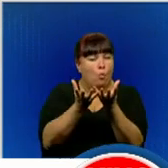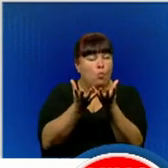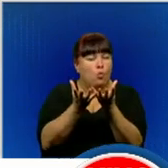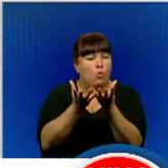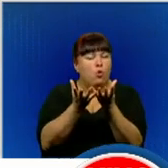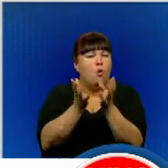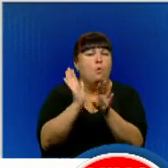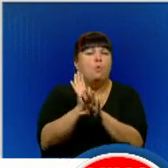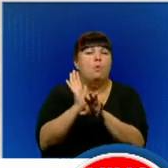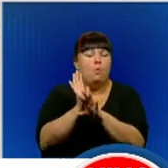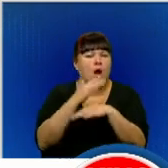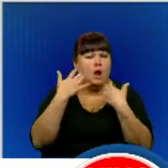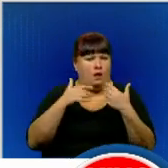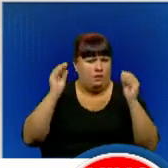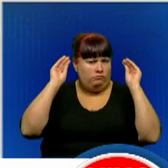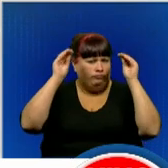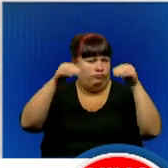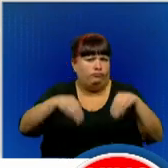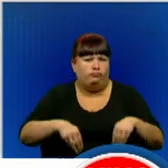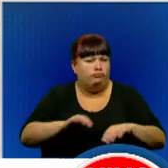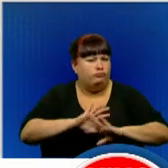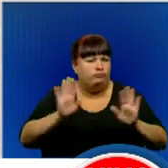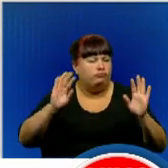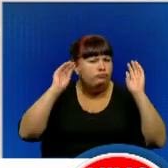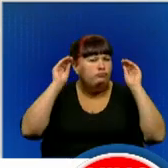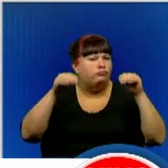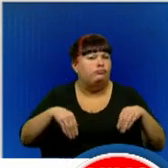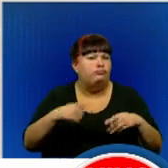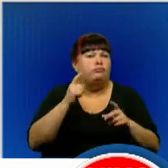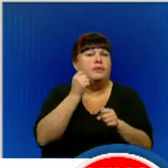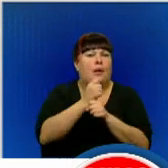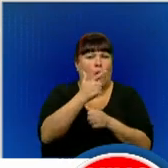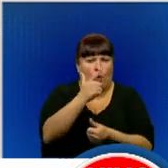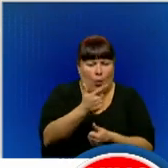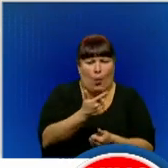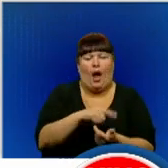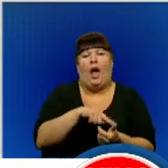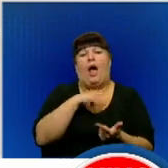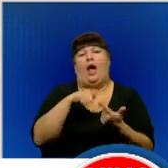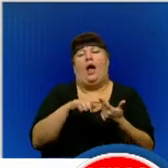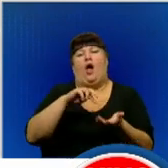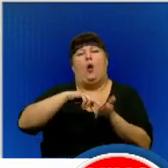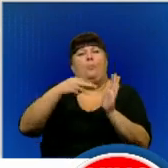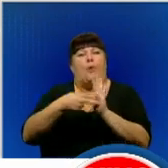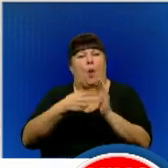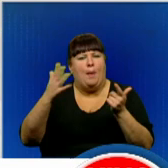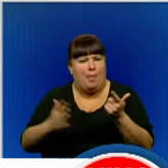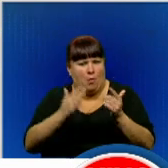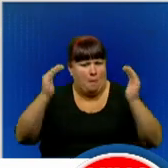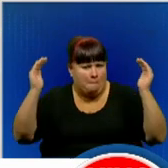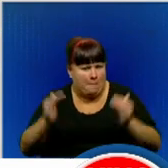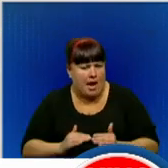sufrió una enorme caída una enorme caída del empleo una enorme caída de la producción